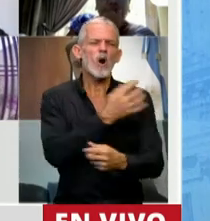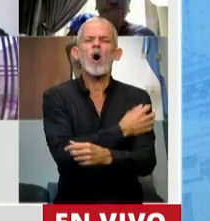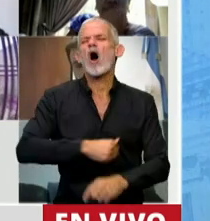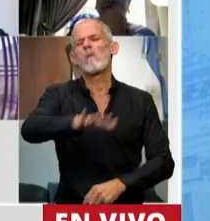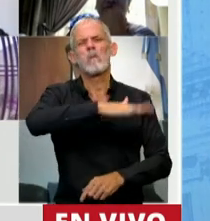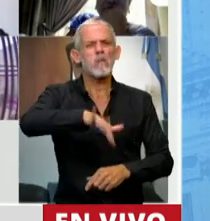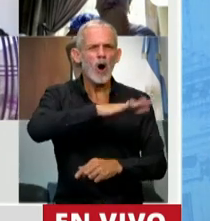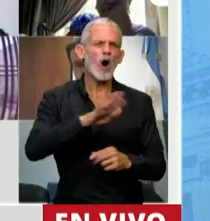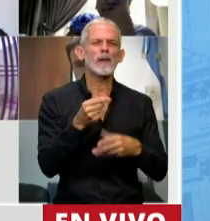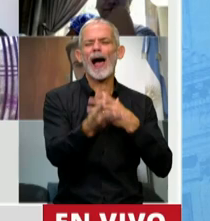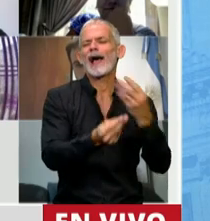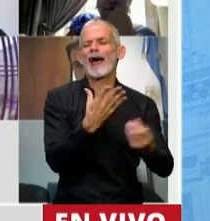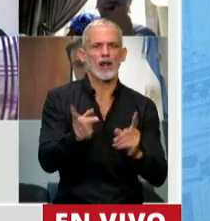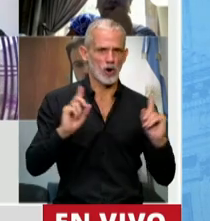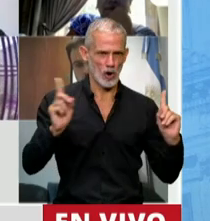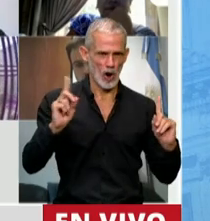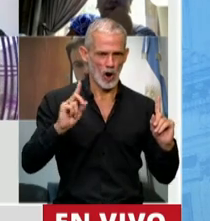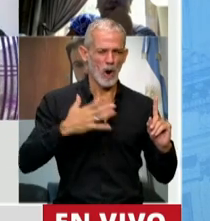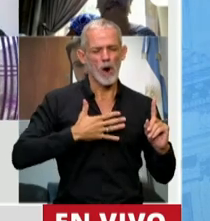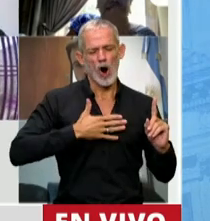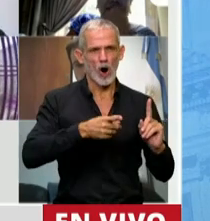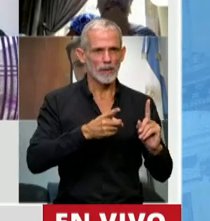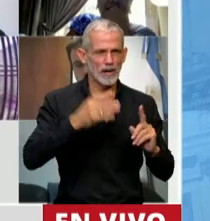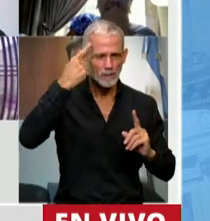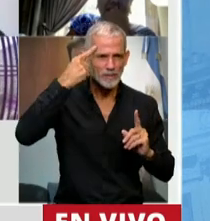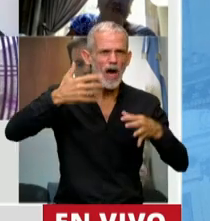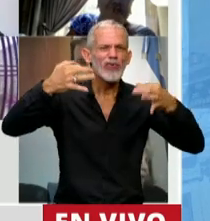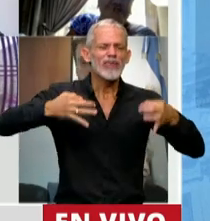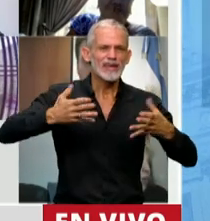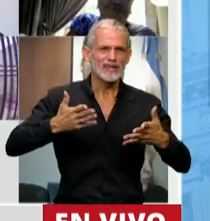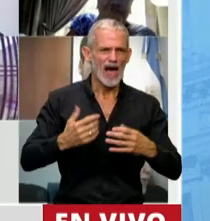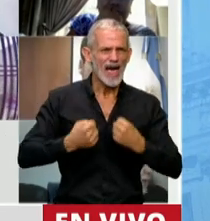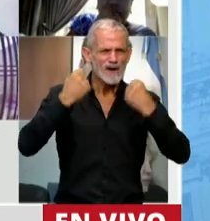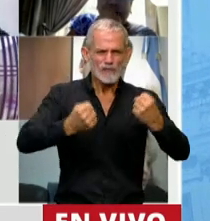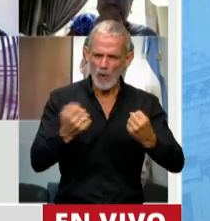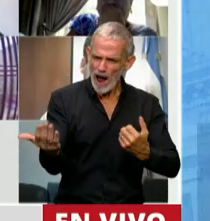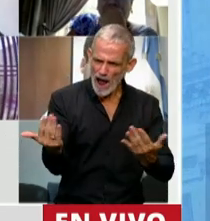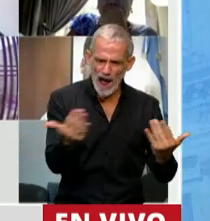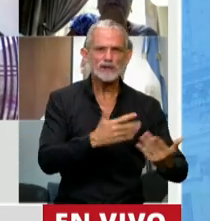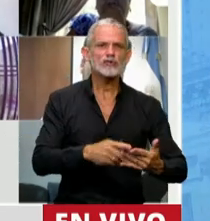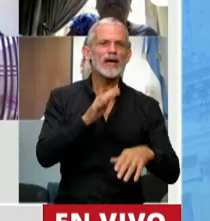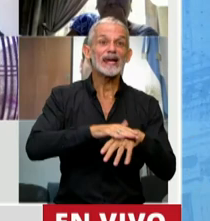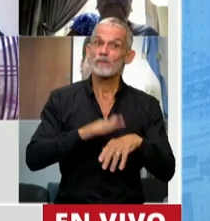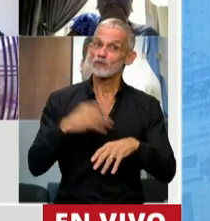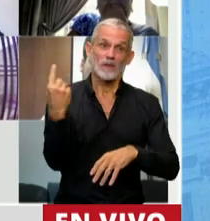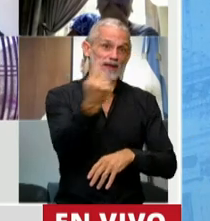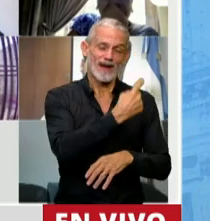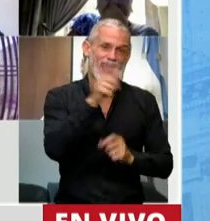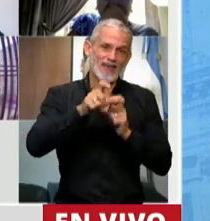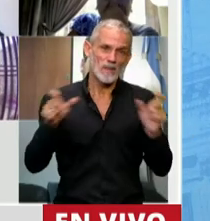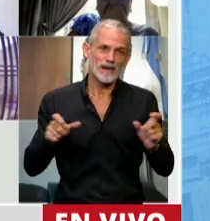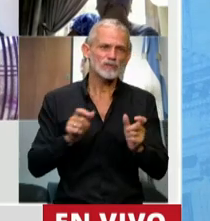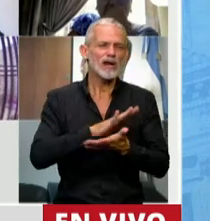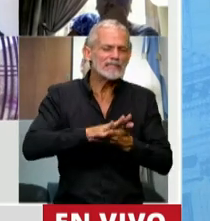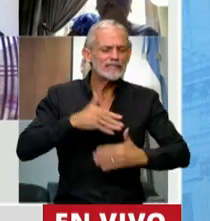ni en el asistencialismo, creemos en la dignidad, en el esfuerzo y en la responsabilidad de cada ciudadano de